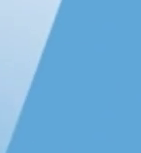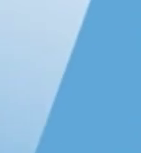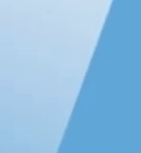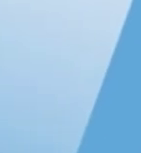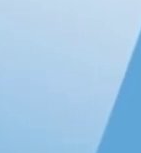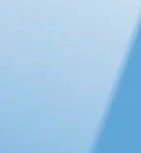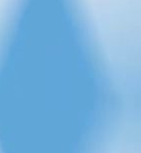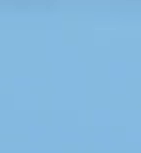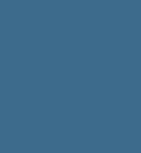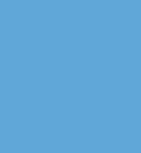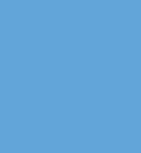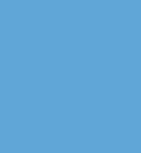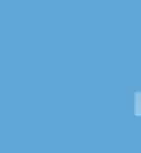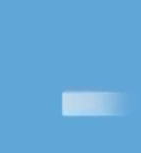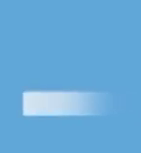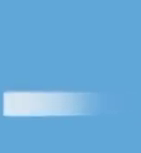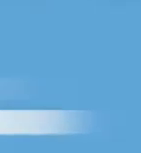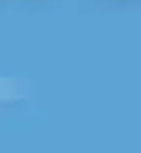Regresamos.